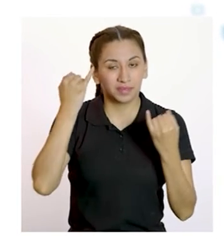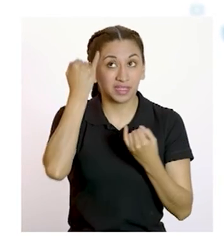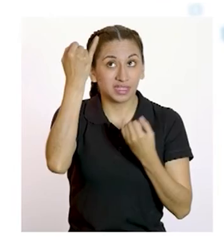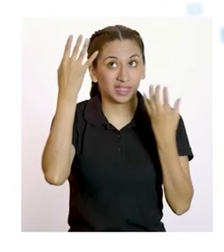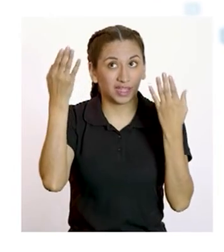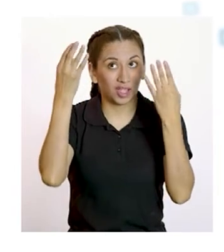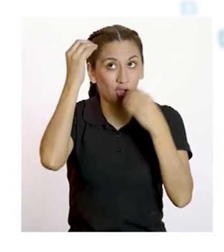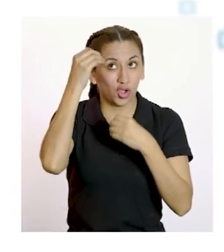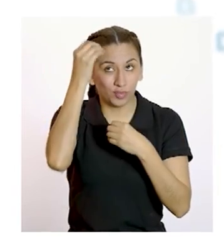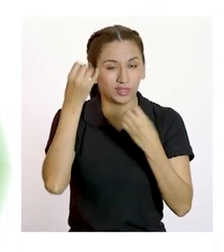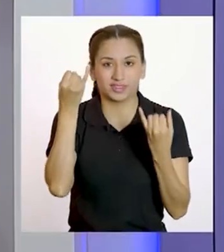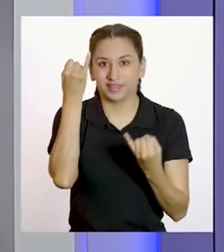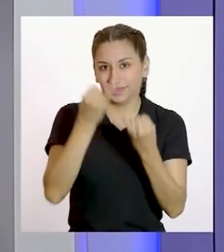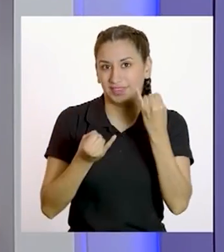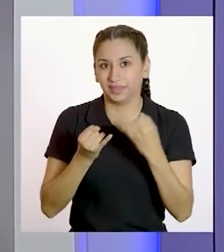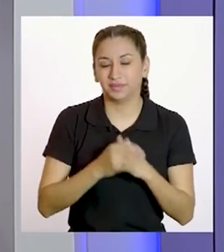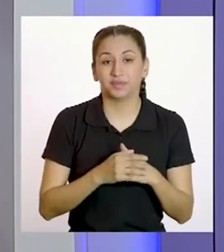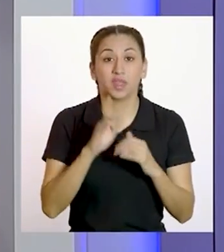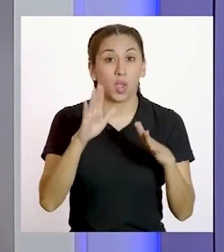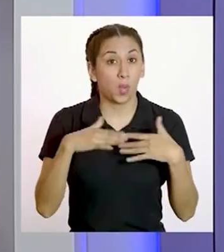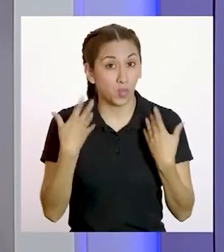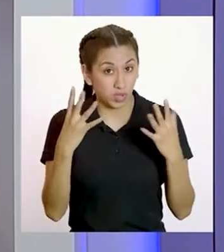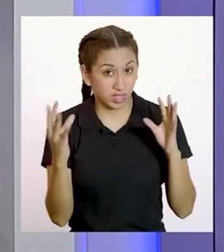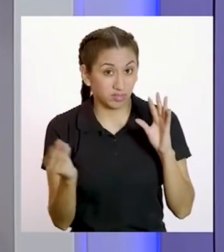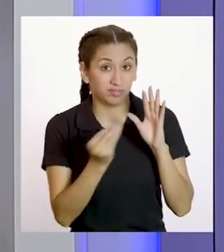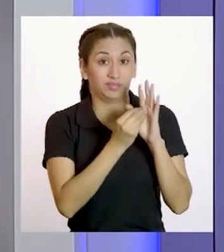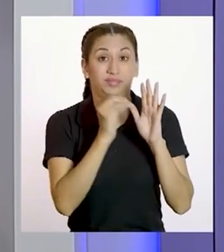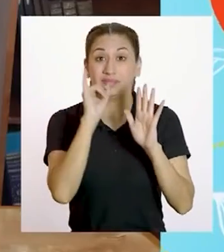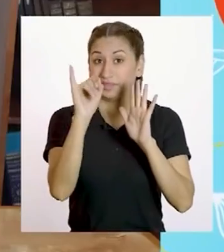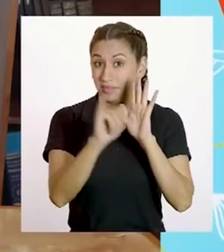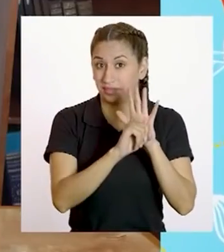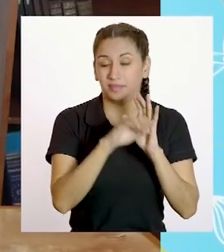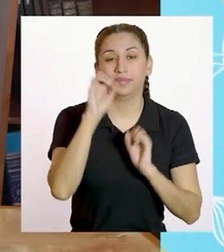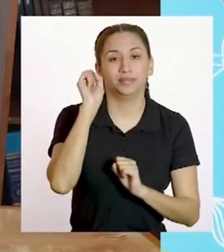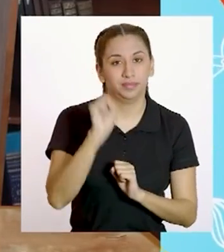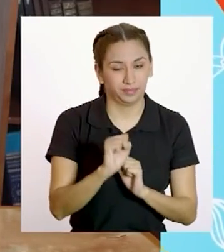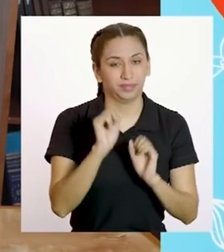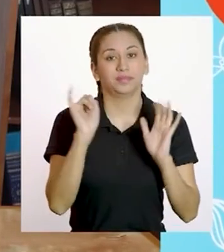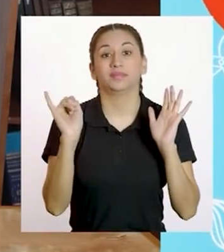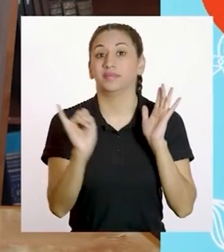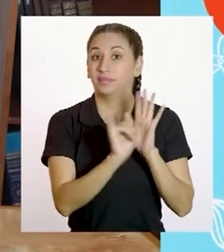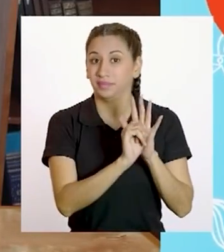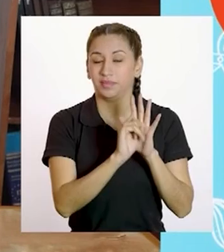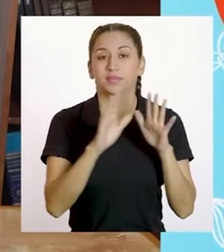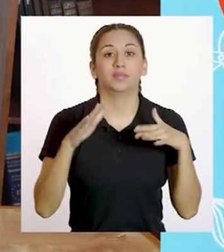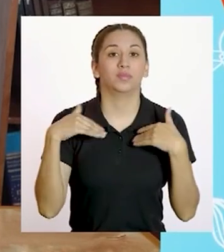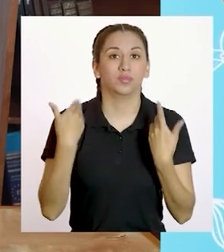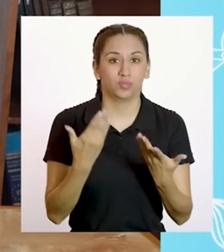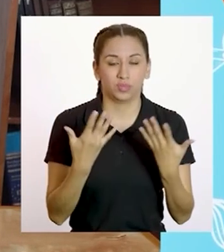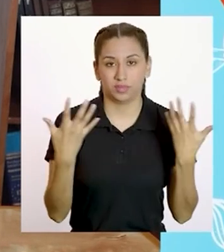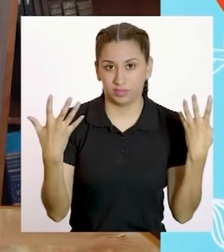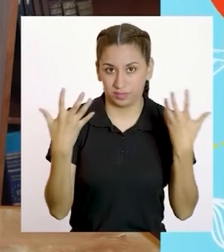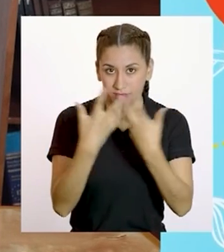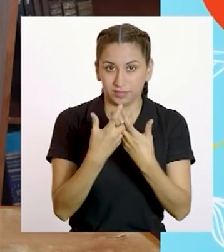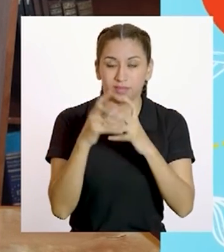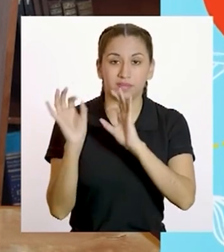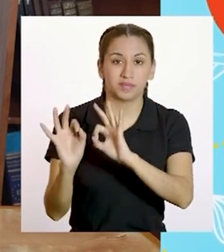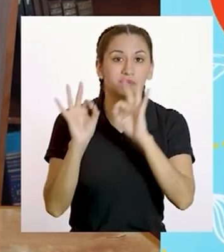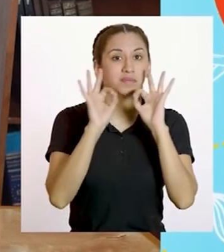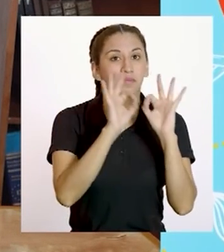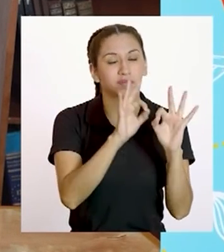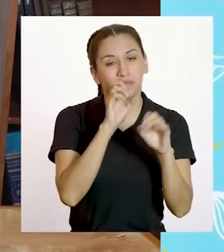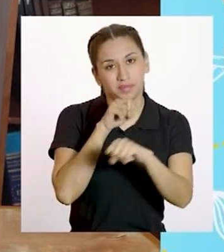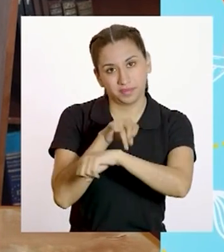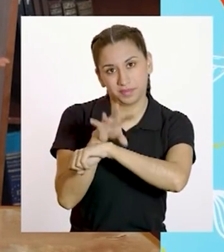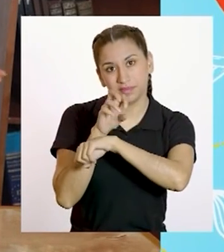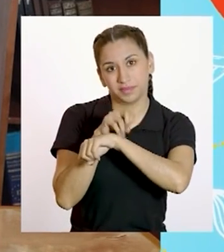la conclusión. ¿Y se pueden incluir imágenes? Sí, las imágenes que se colocan deben estar vinculadas